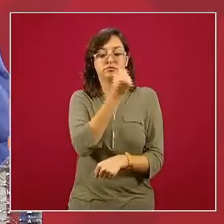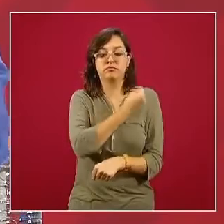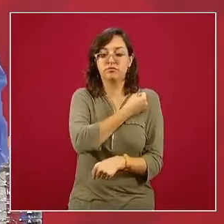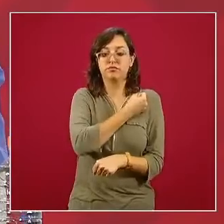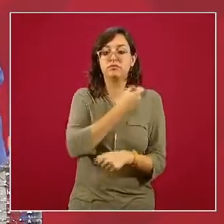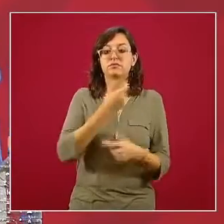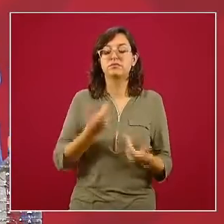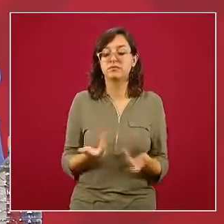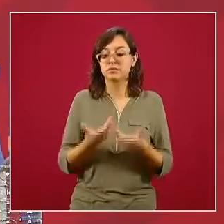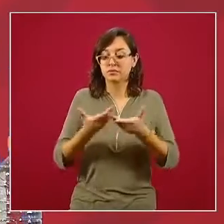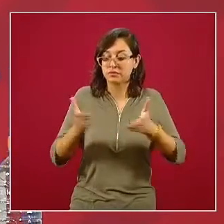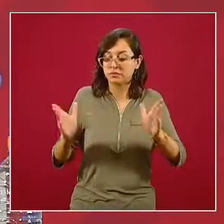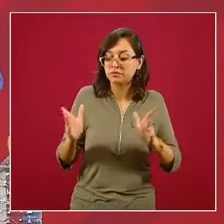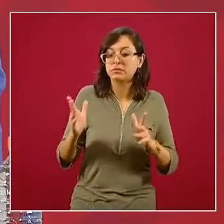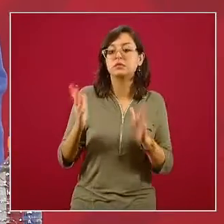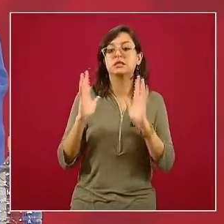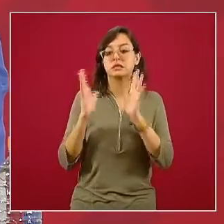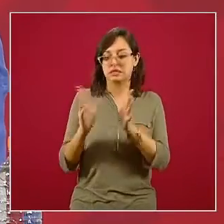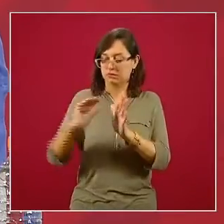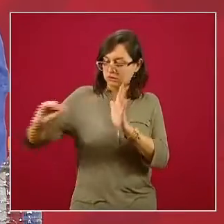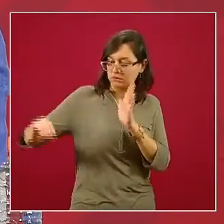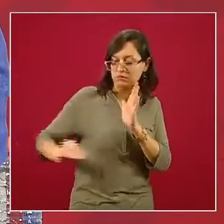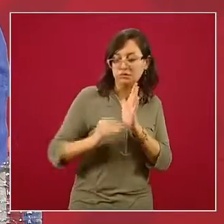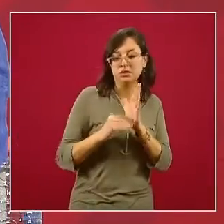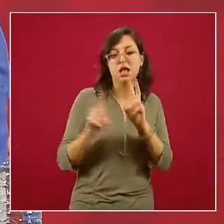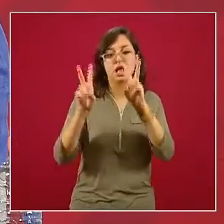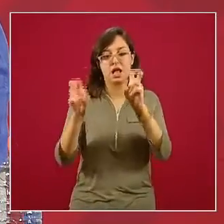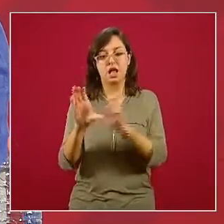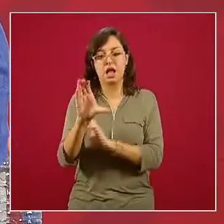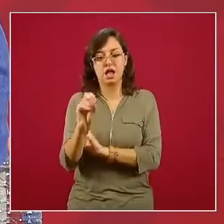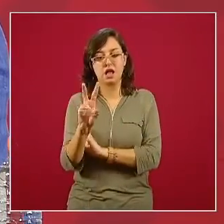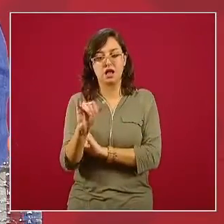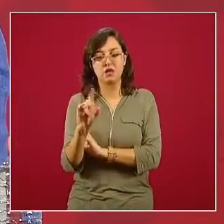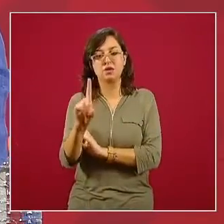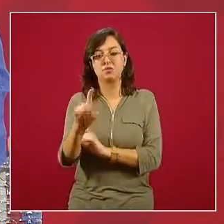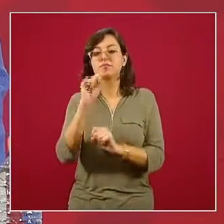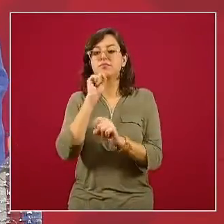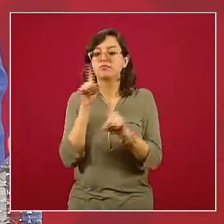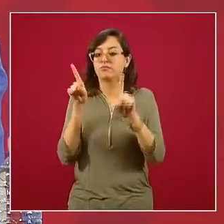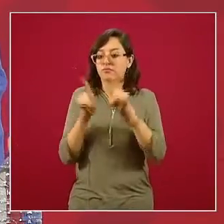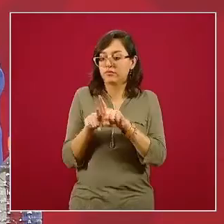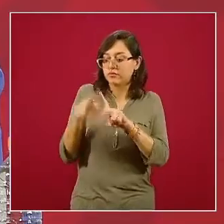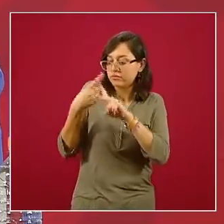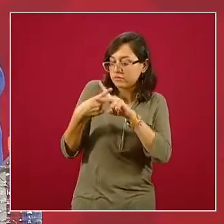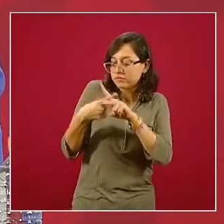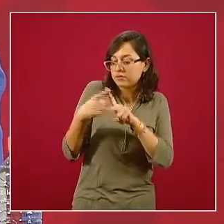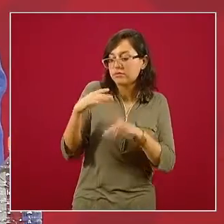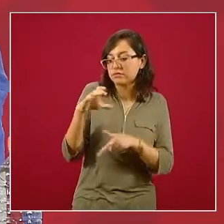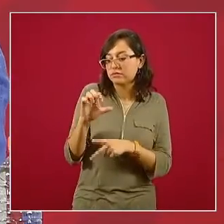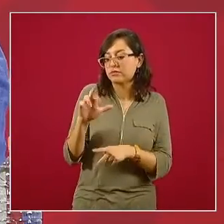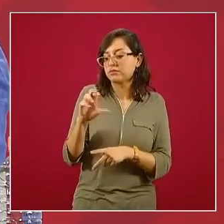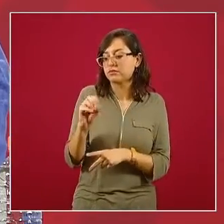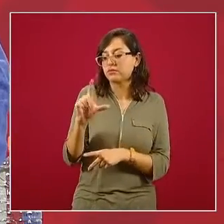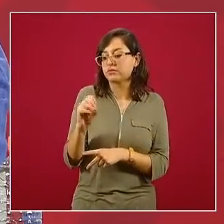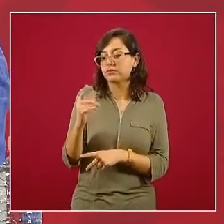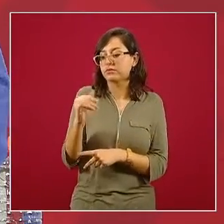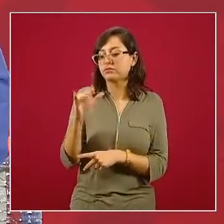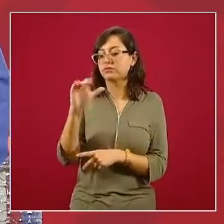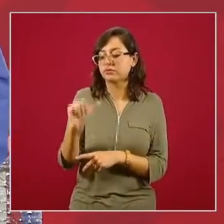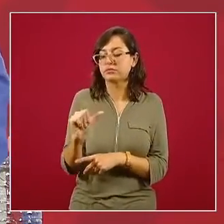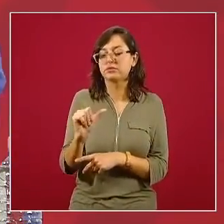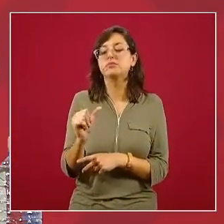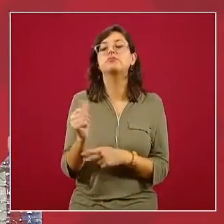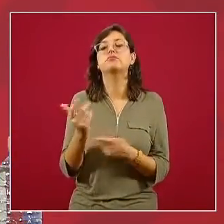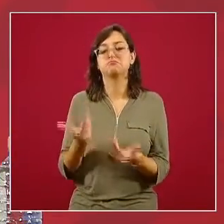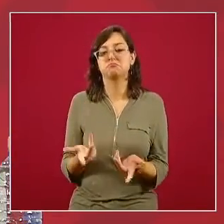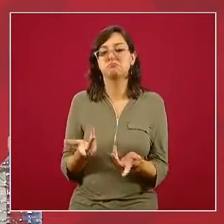planeando para que incluya un componente COVID y también una cero encuesta COVID. Vamos a abrir a